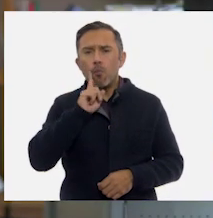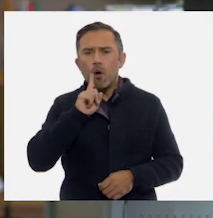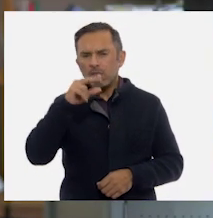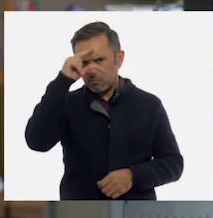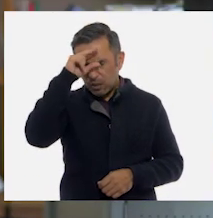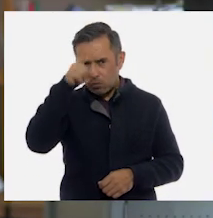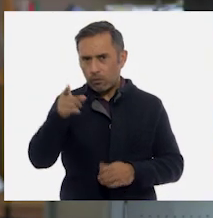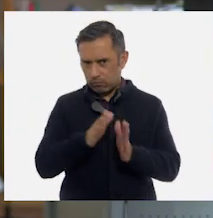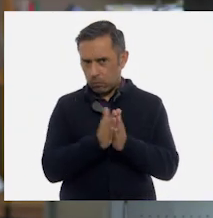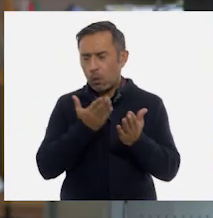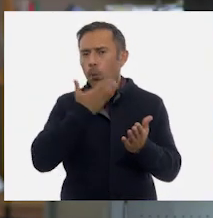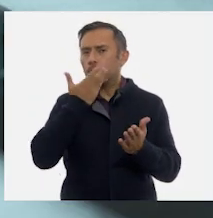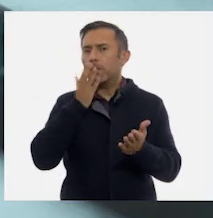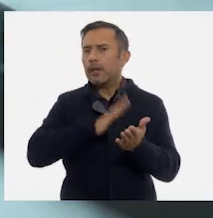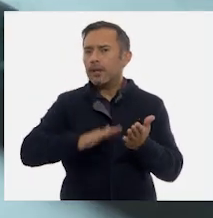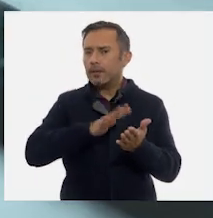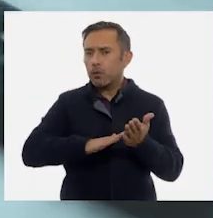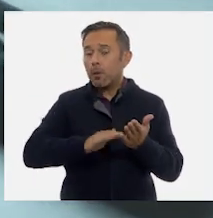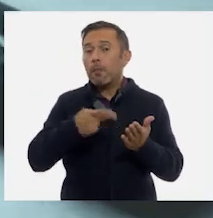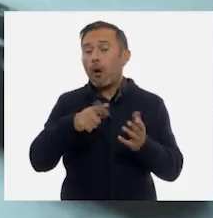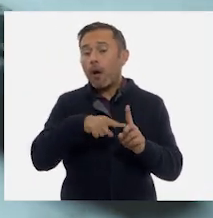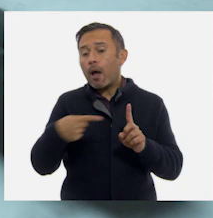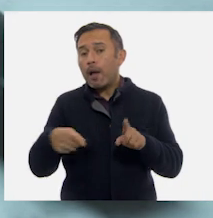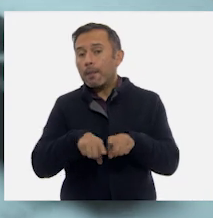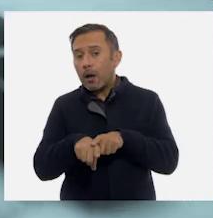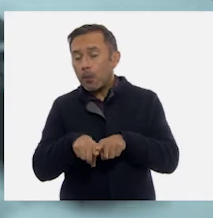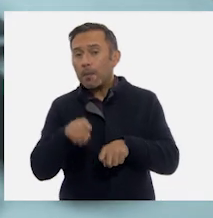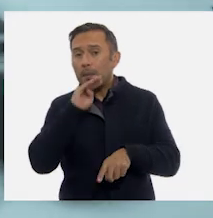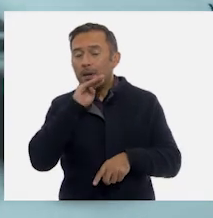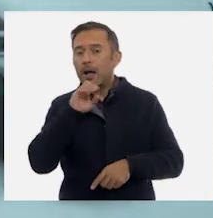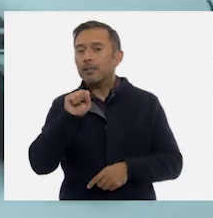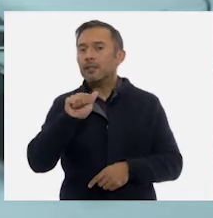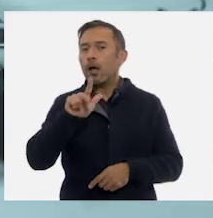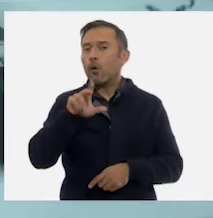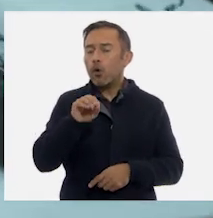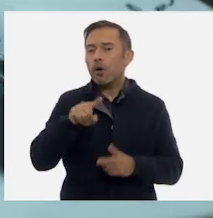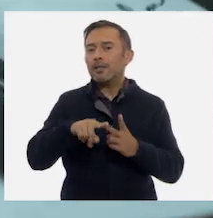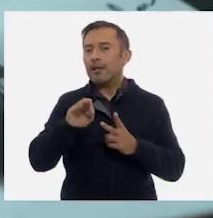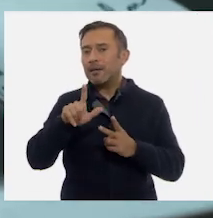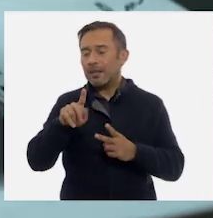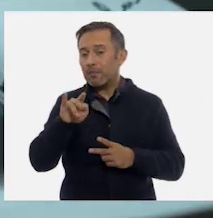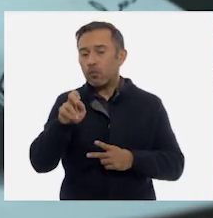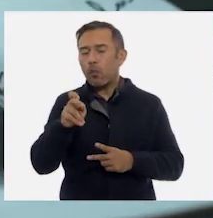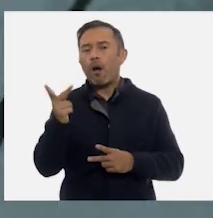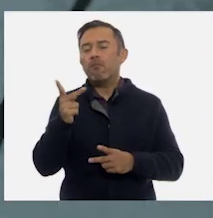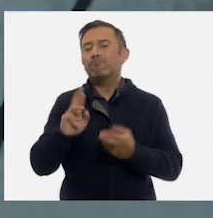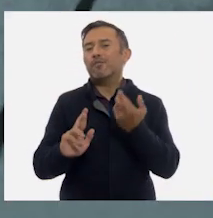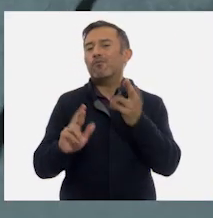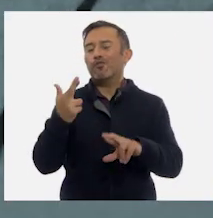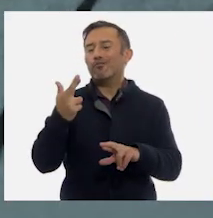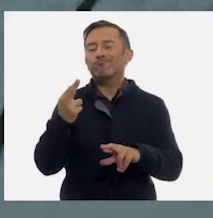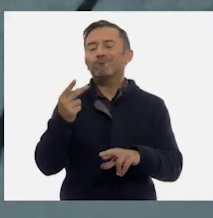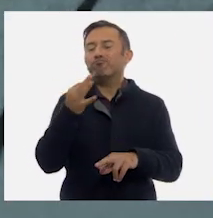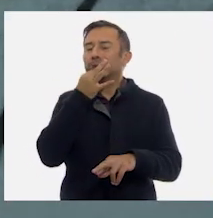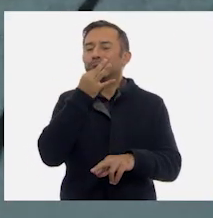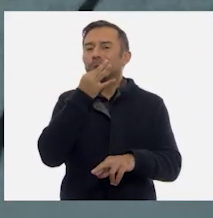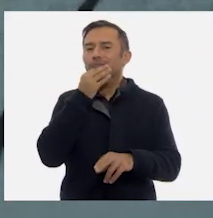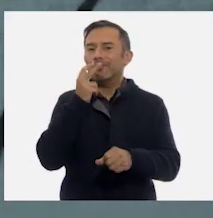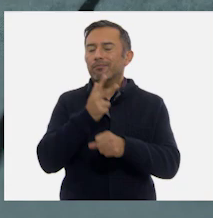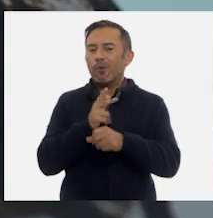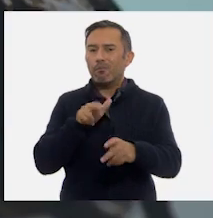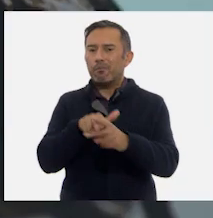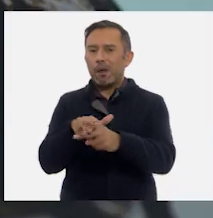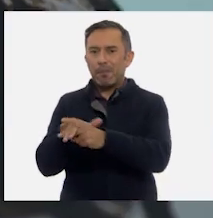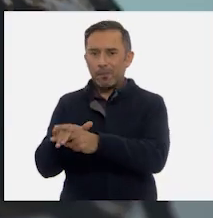los hermanos de la mamá, Saulo y Samuel Navarro, los mataron muy pronto en la Revolución. De hecho,